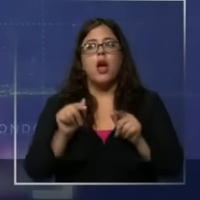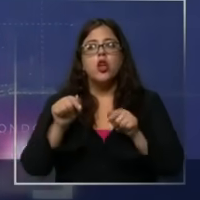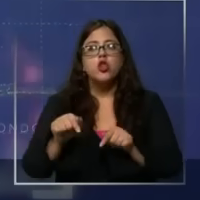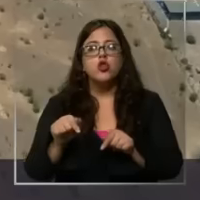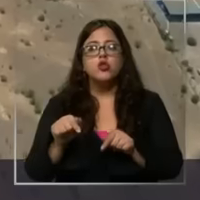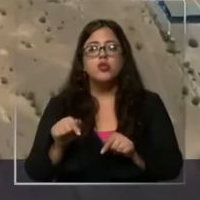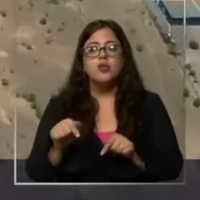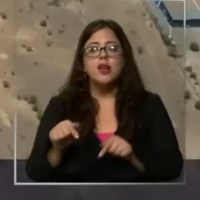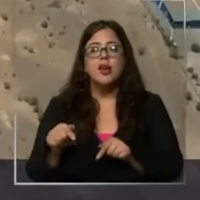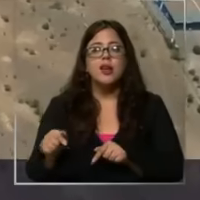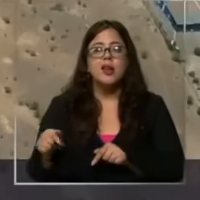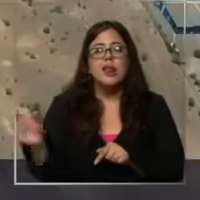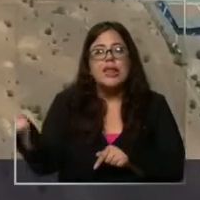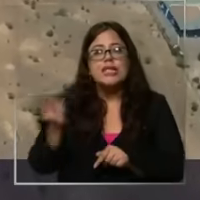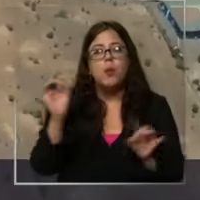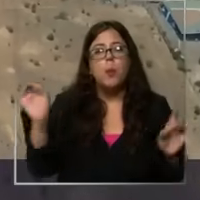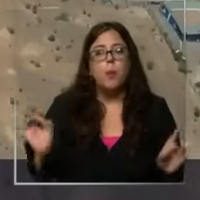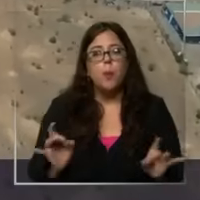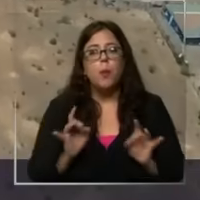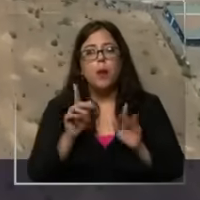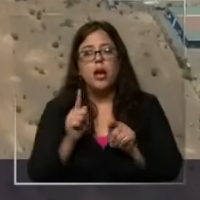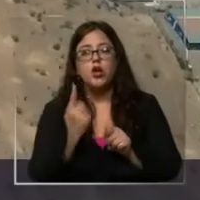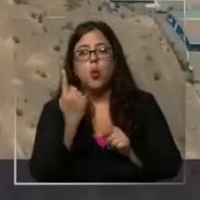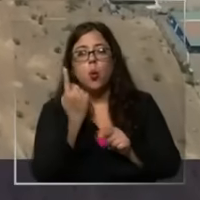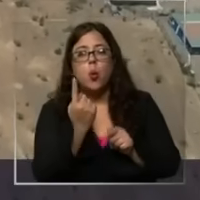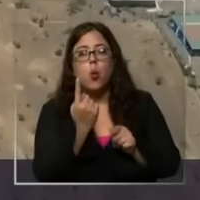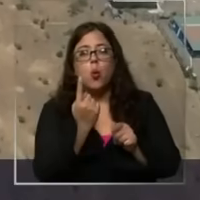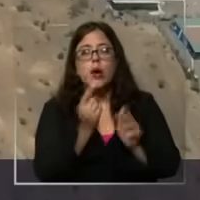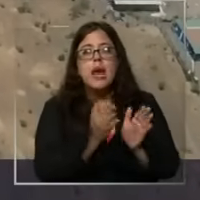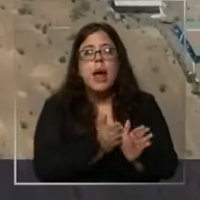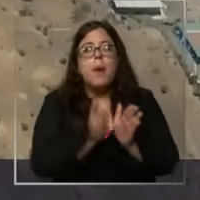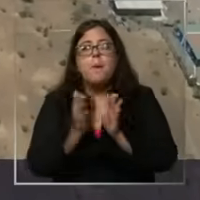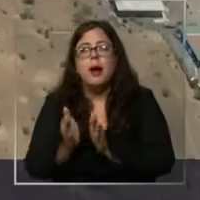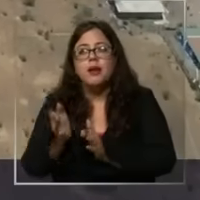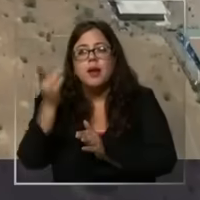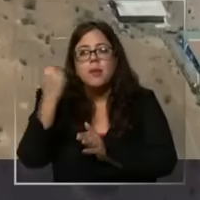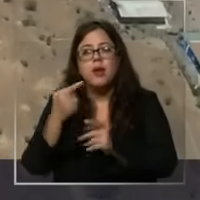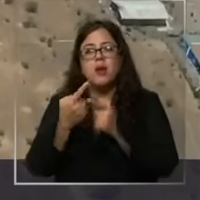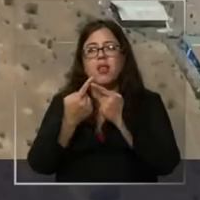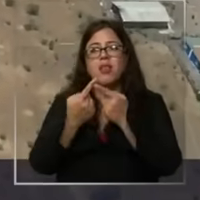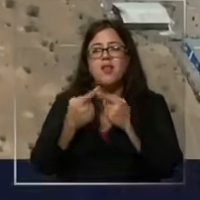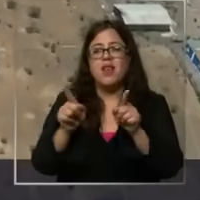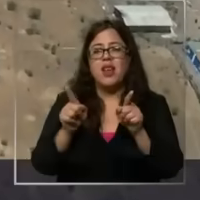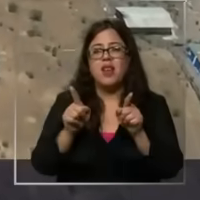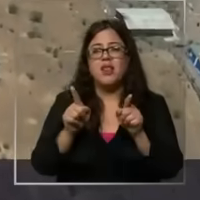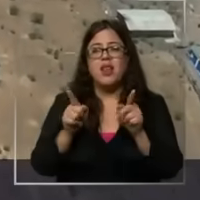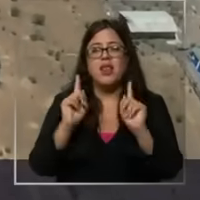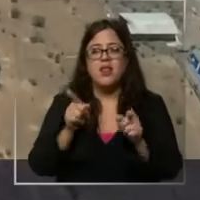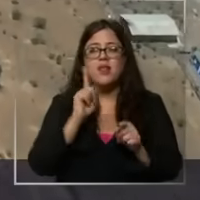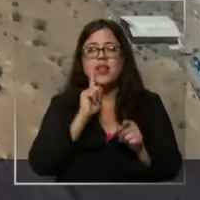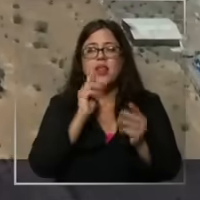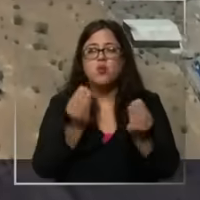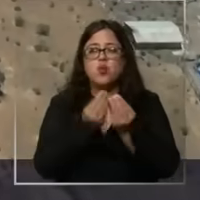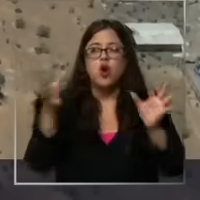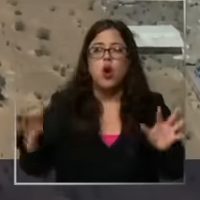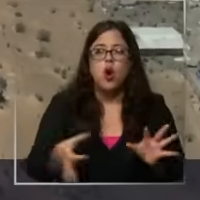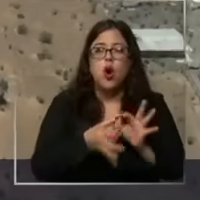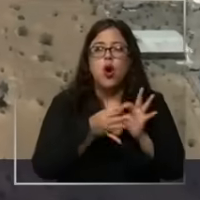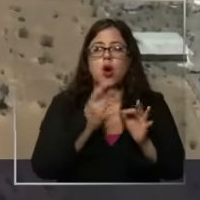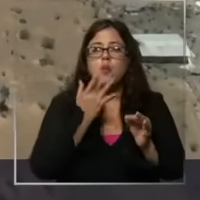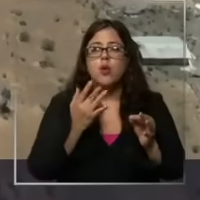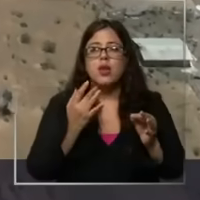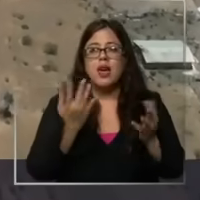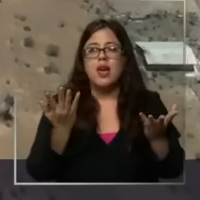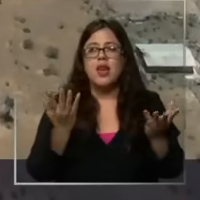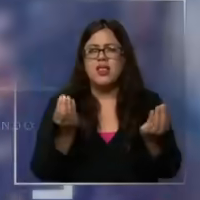decían, quizá este solamente una parte, pero de diferentes lados deben tener mucho vínculo, porque la cantidad que